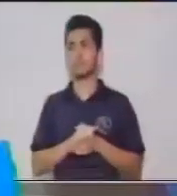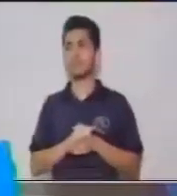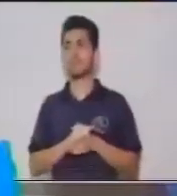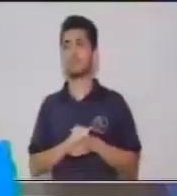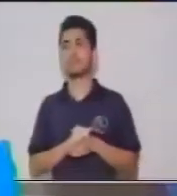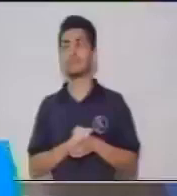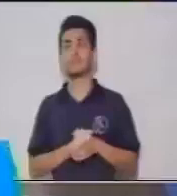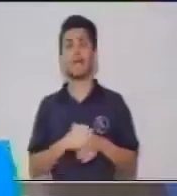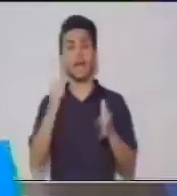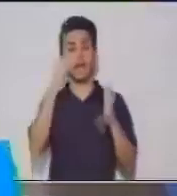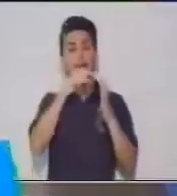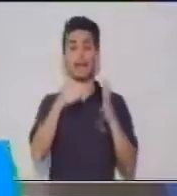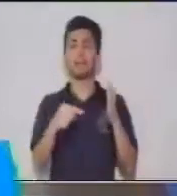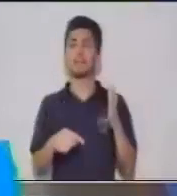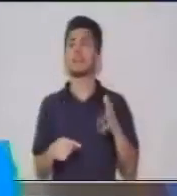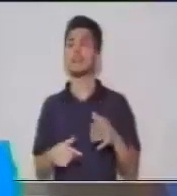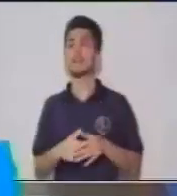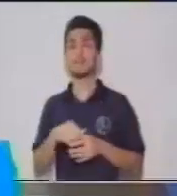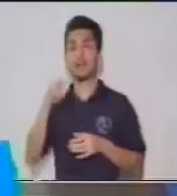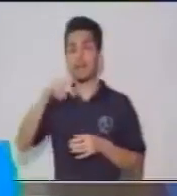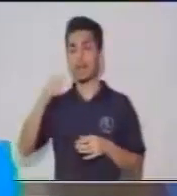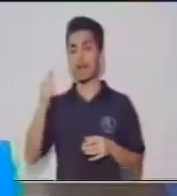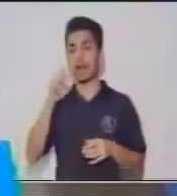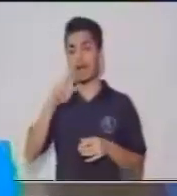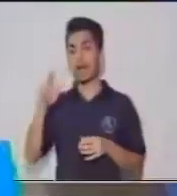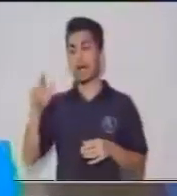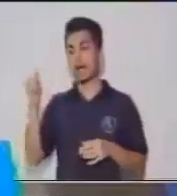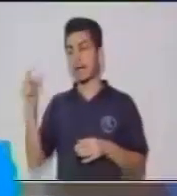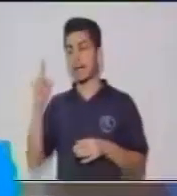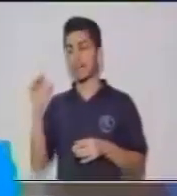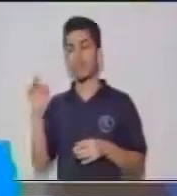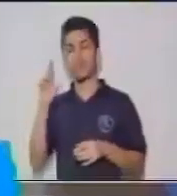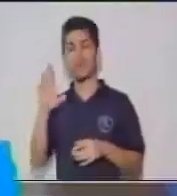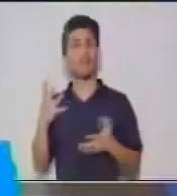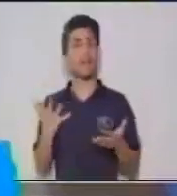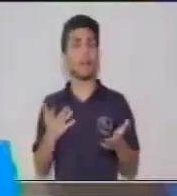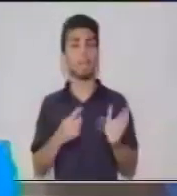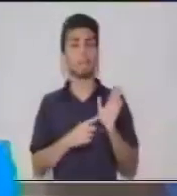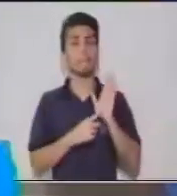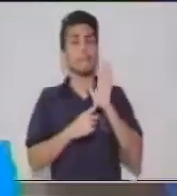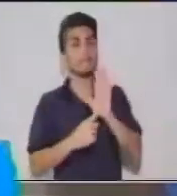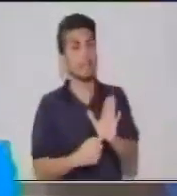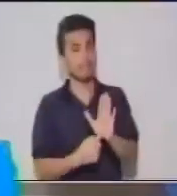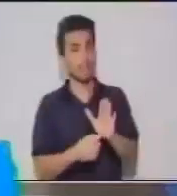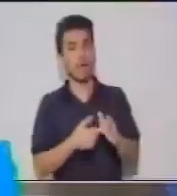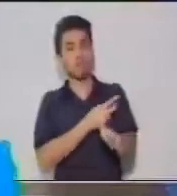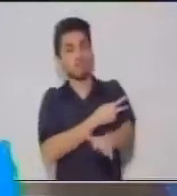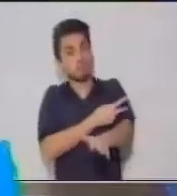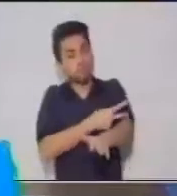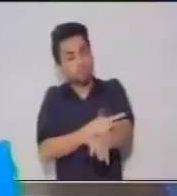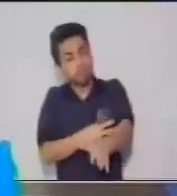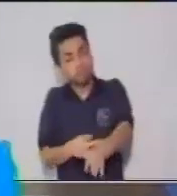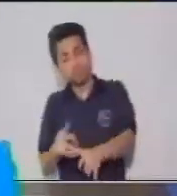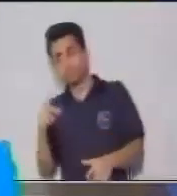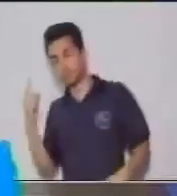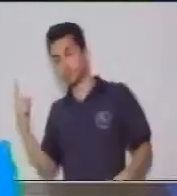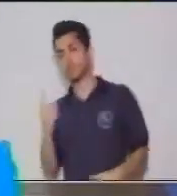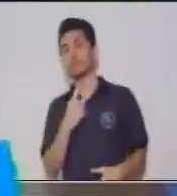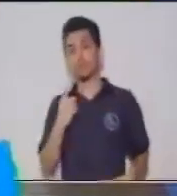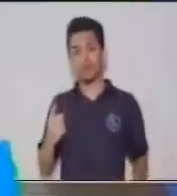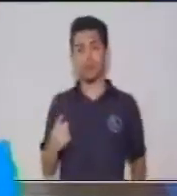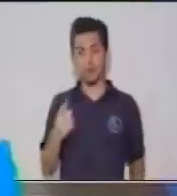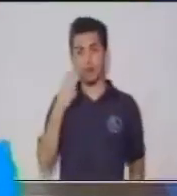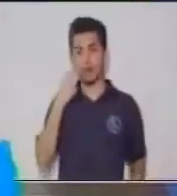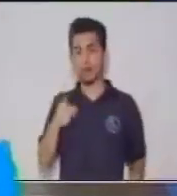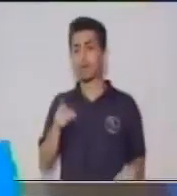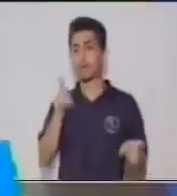elementos del texto narrativo, el narrador les decía que va a presentar la historia, el suceso